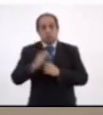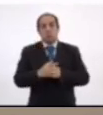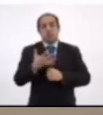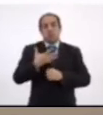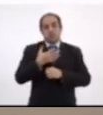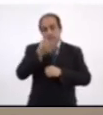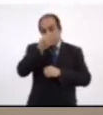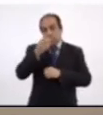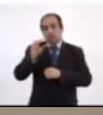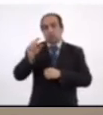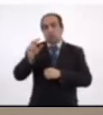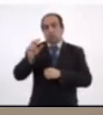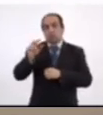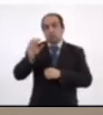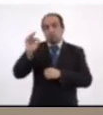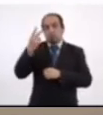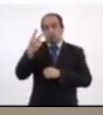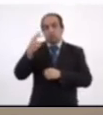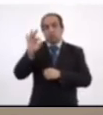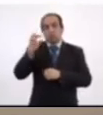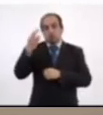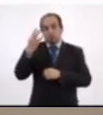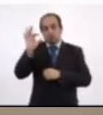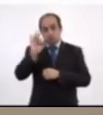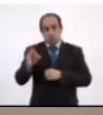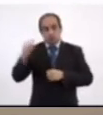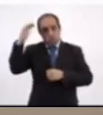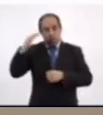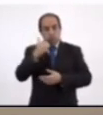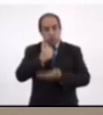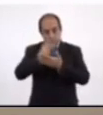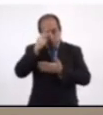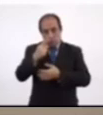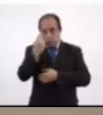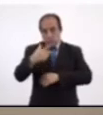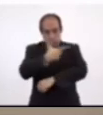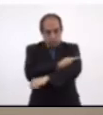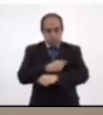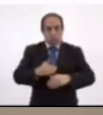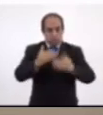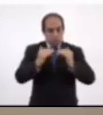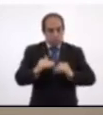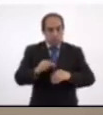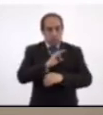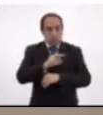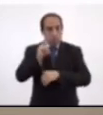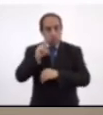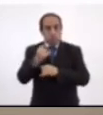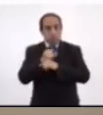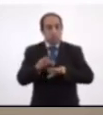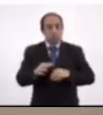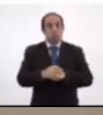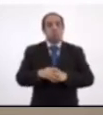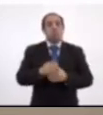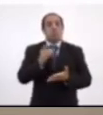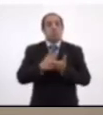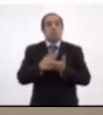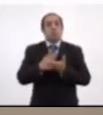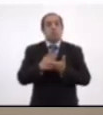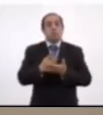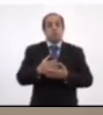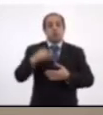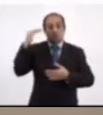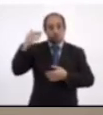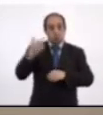42 y 43% de los adultos de la Ciudad de México con una dosis. Siguiente. Aquí también pueden ver los datos solo para adultos mayores